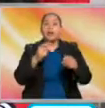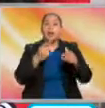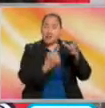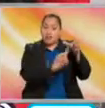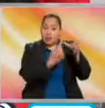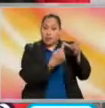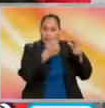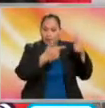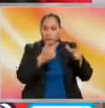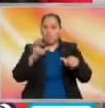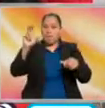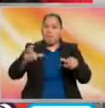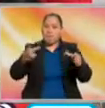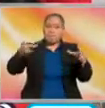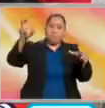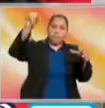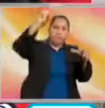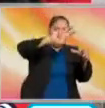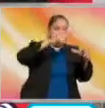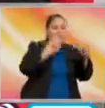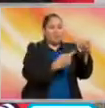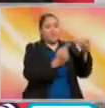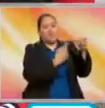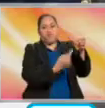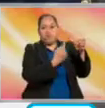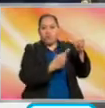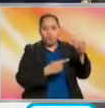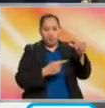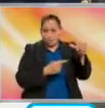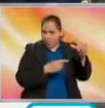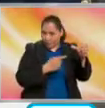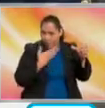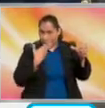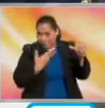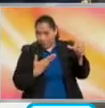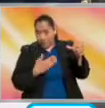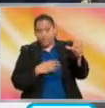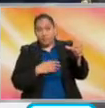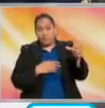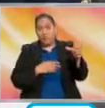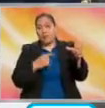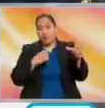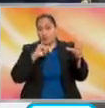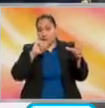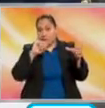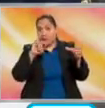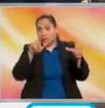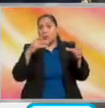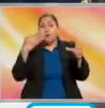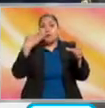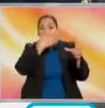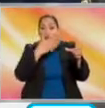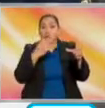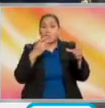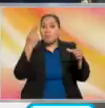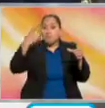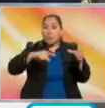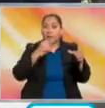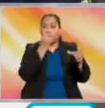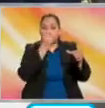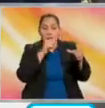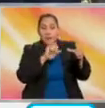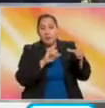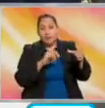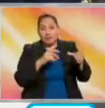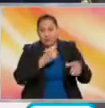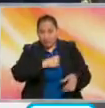licuados, lo partes ahí, lo echas y órale. Y es clásico también del gym eso, de los fuerte. licuados, ¿eh? En todas las dietas te lo ponen. ¿Es sano? ¿Tendremos que cocer?